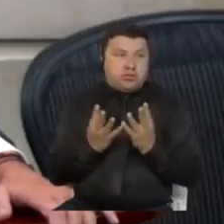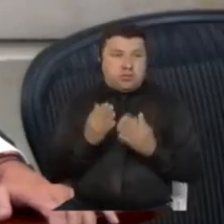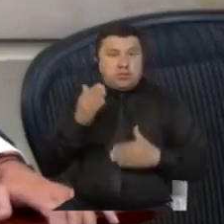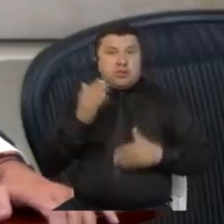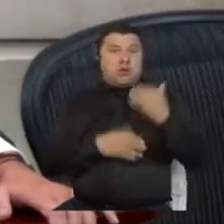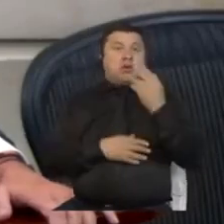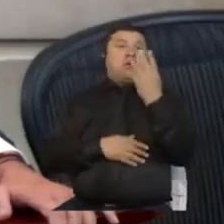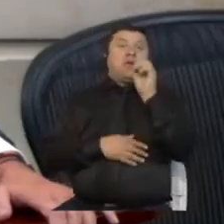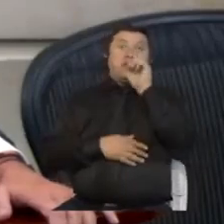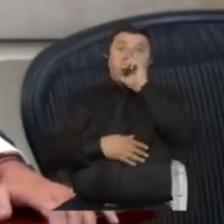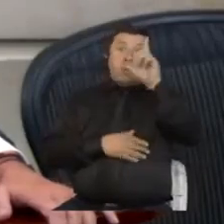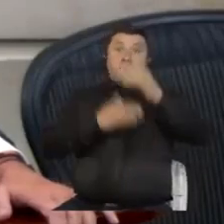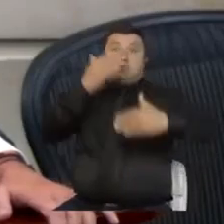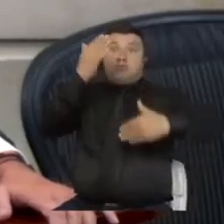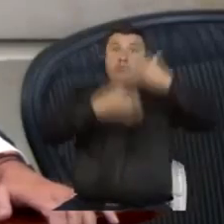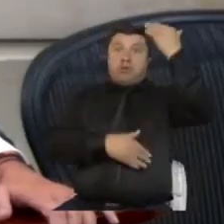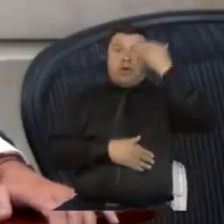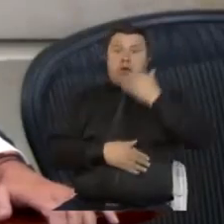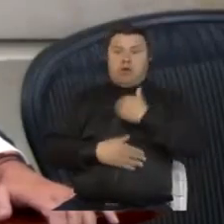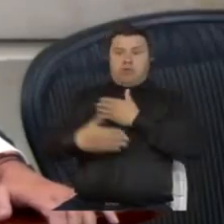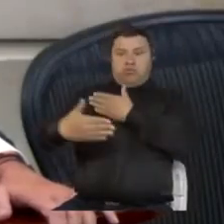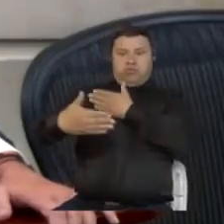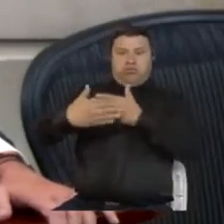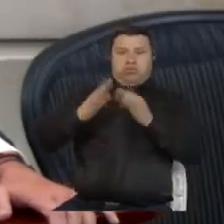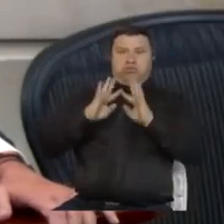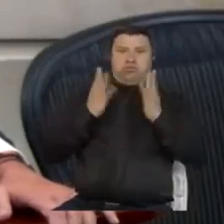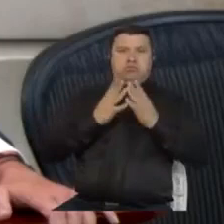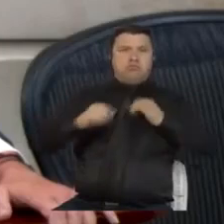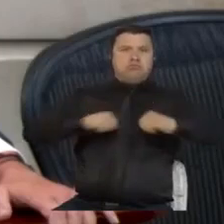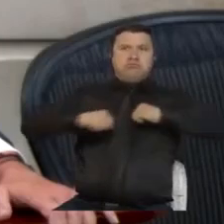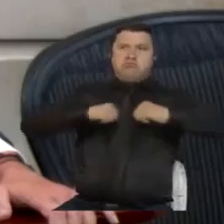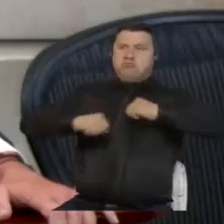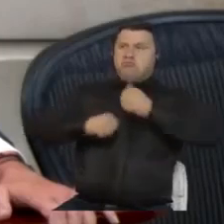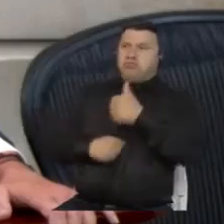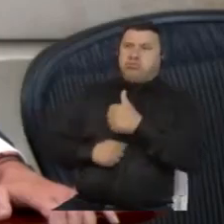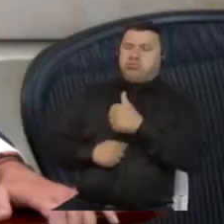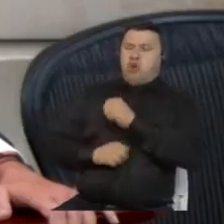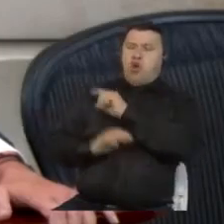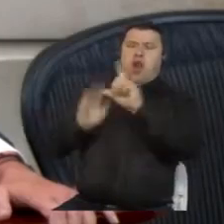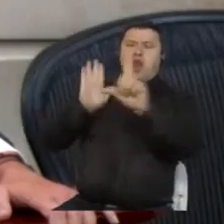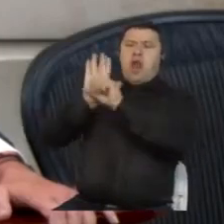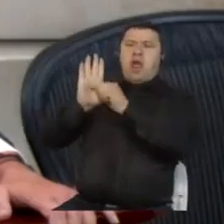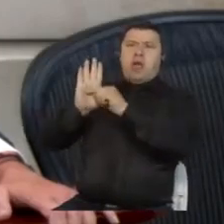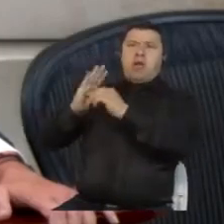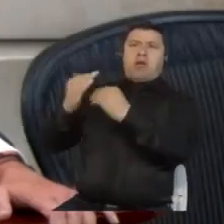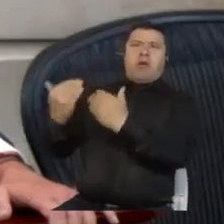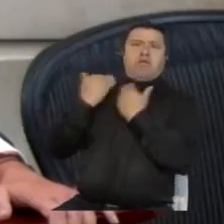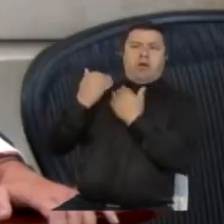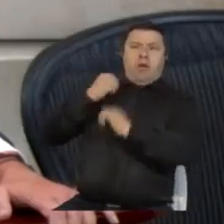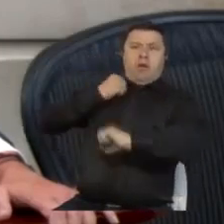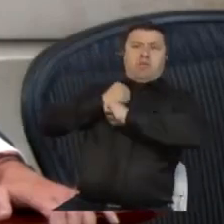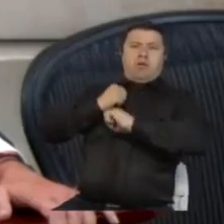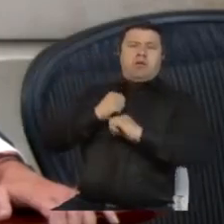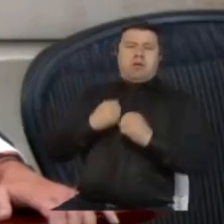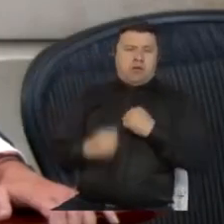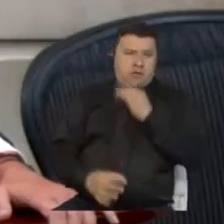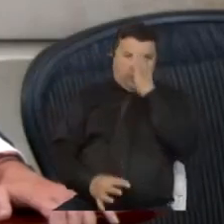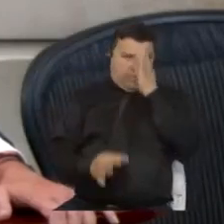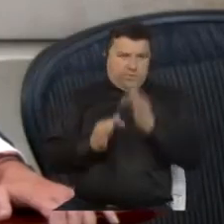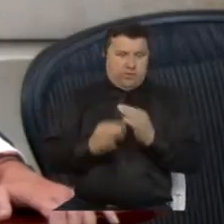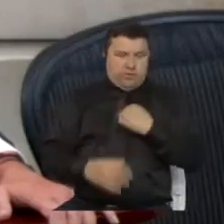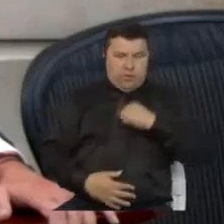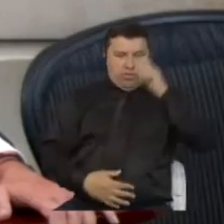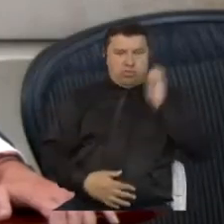partir del 20 de julio cumple con su deber está actuando todos y todas con absoluta transparencia doy fe además